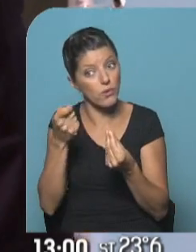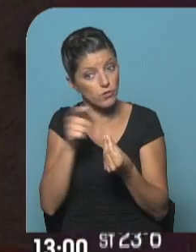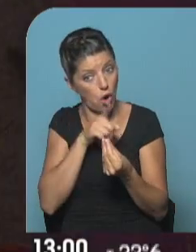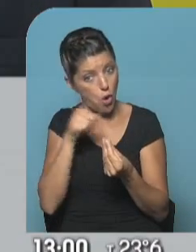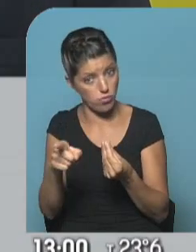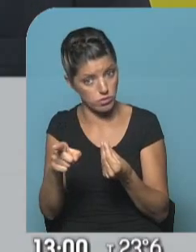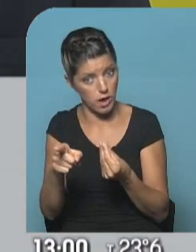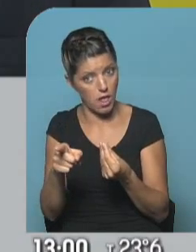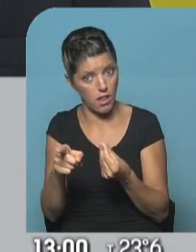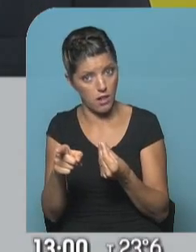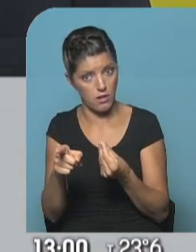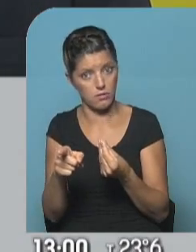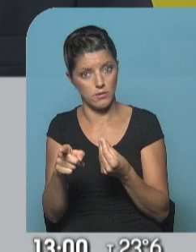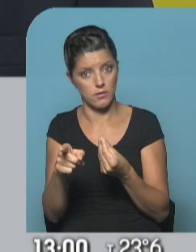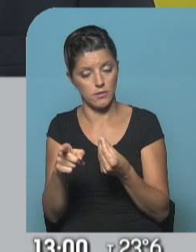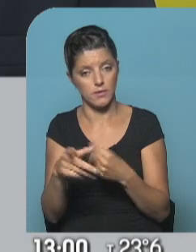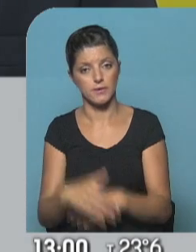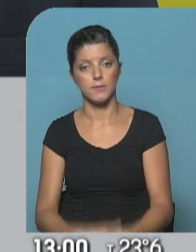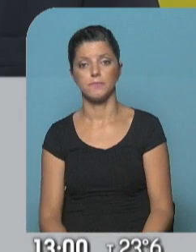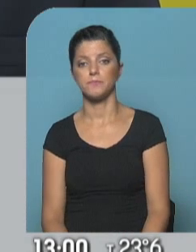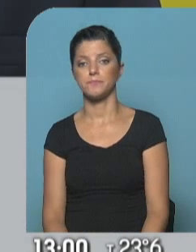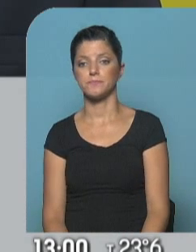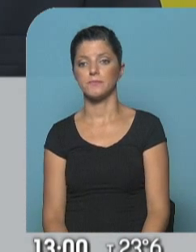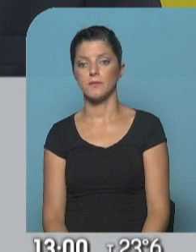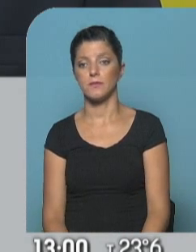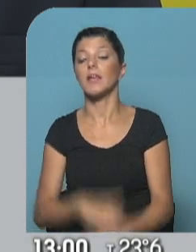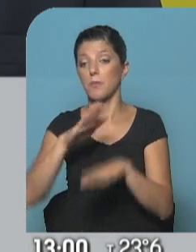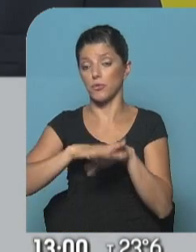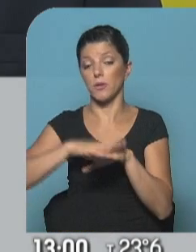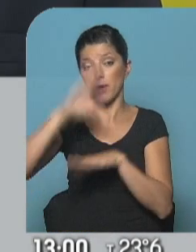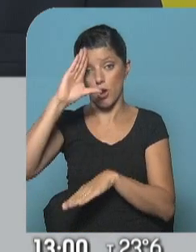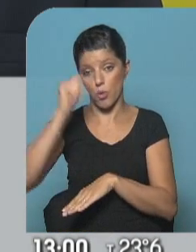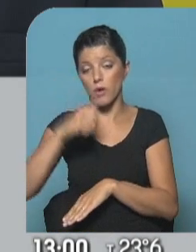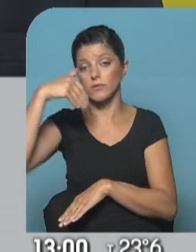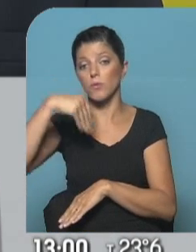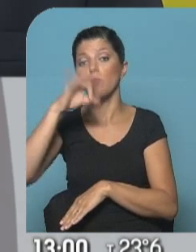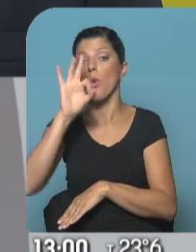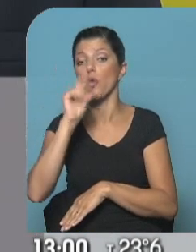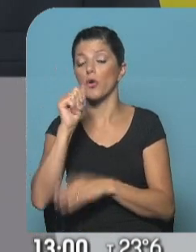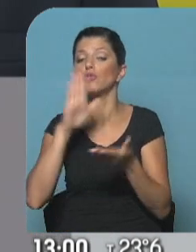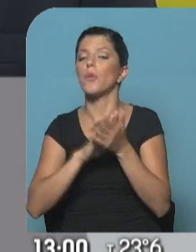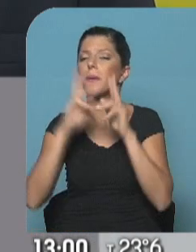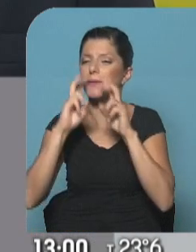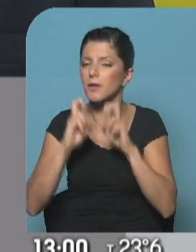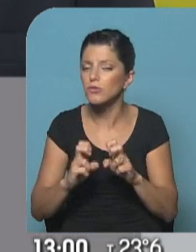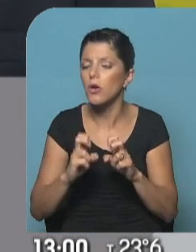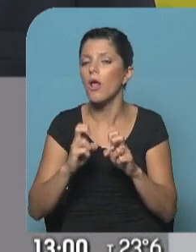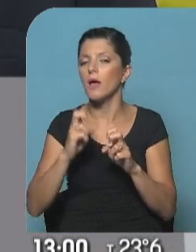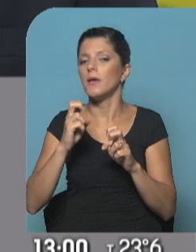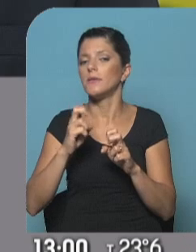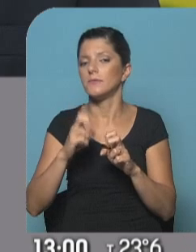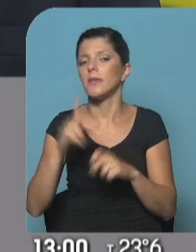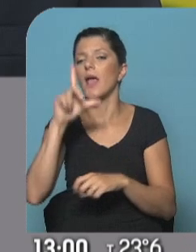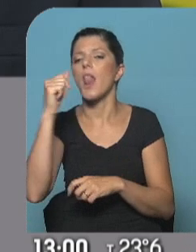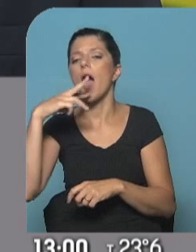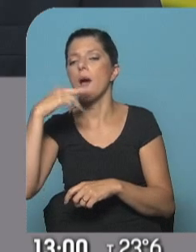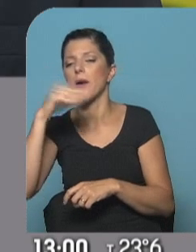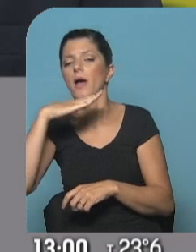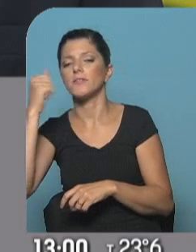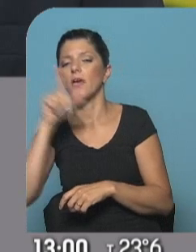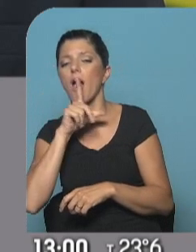pasan principalmente por el juicio Moro de la Lava Jato, si la justicia entiende que Lula no tiene la ficha